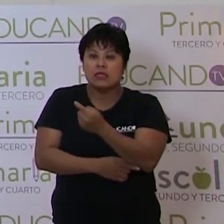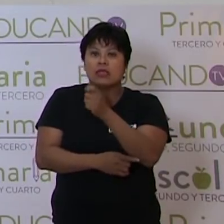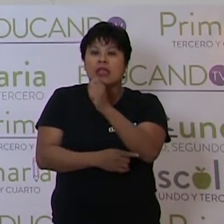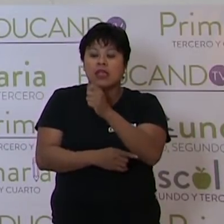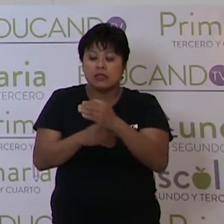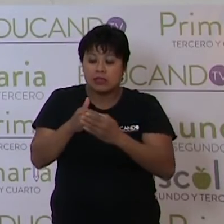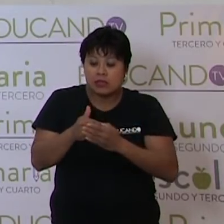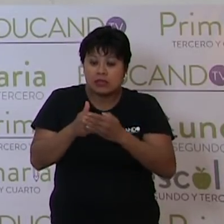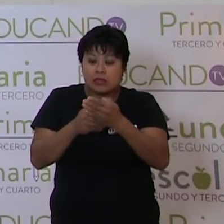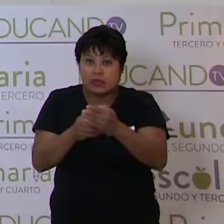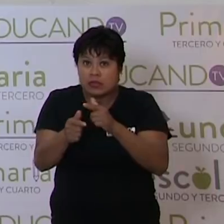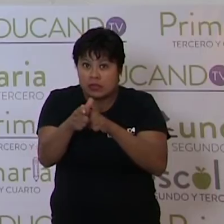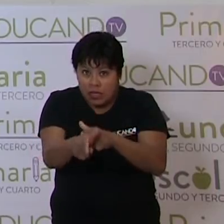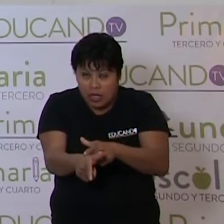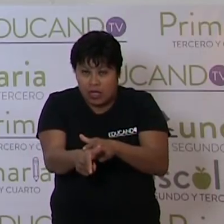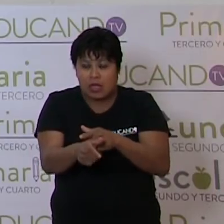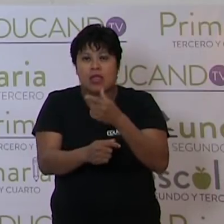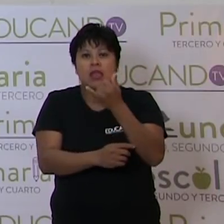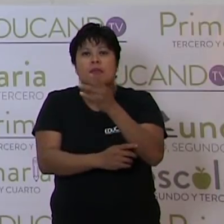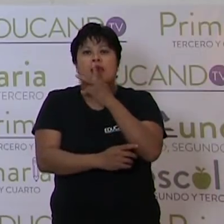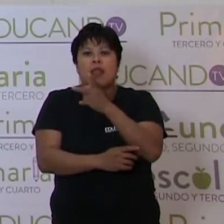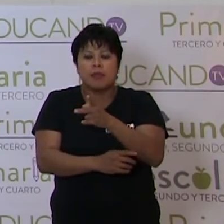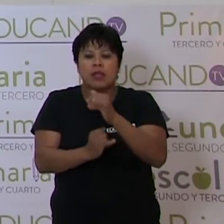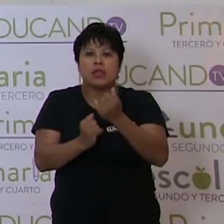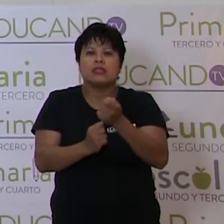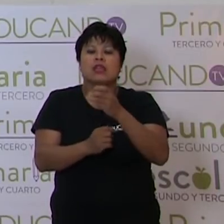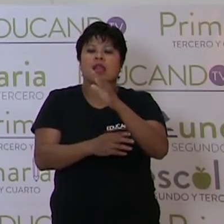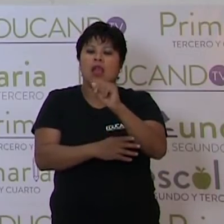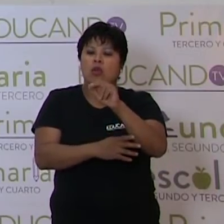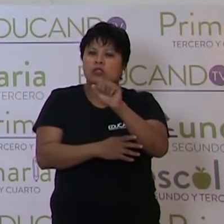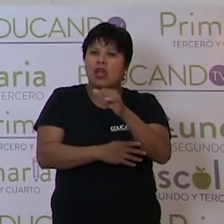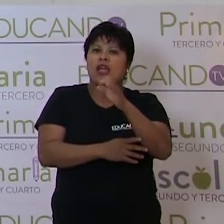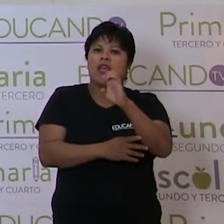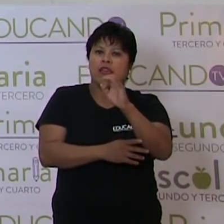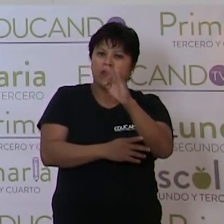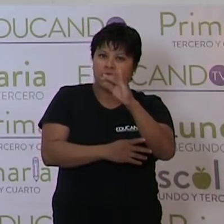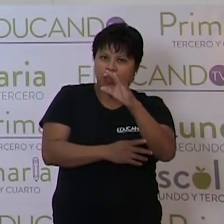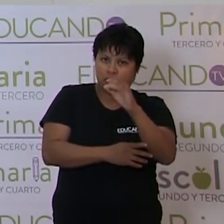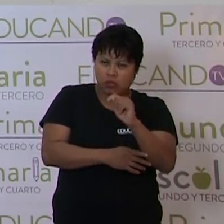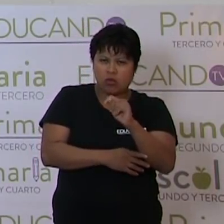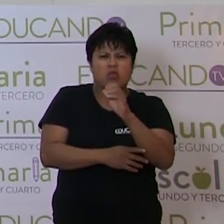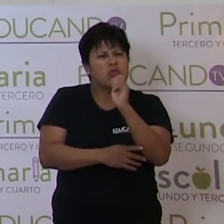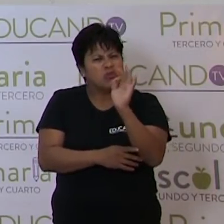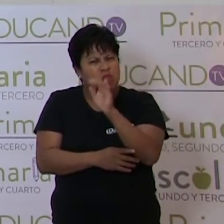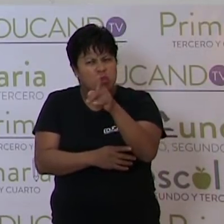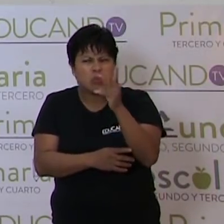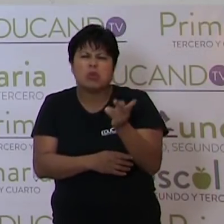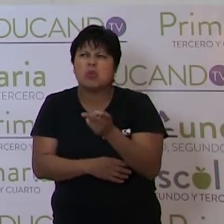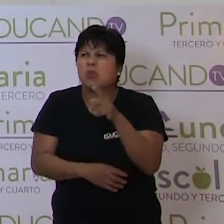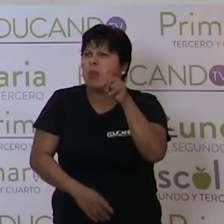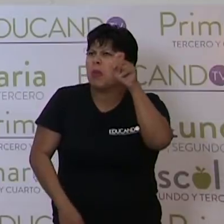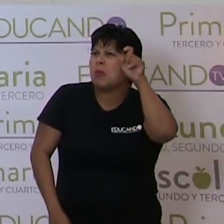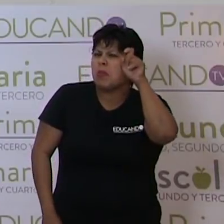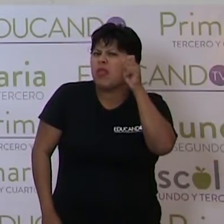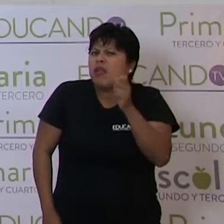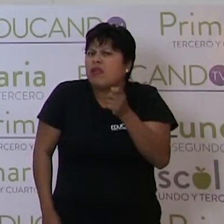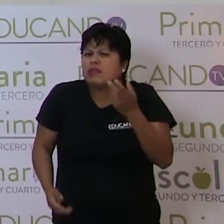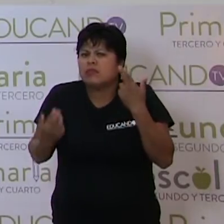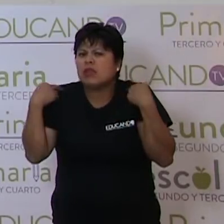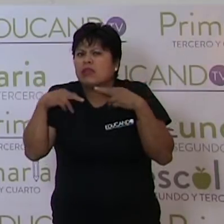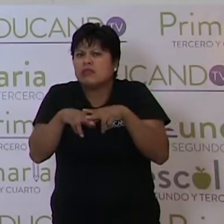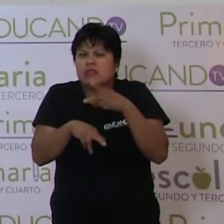sucesión y palabras que indican relación causa-efecto. Ustedes se han de preguntar, ¿de qué nos está hablando la maestra?